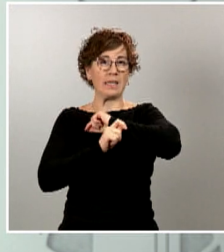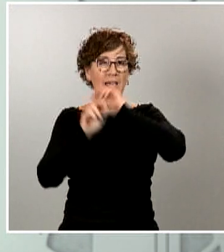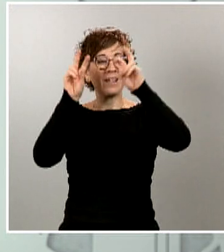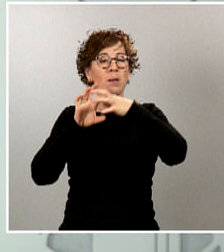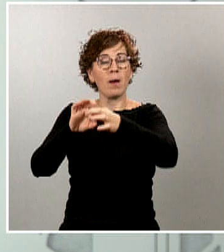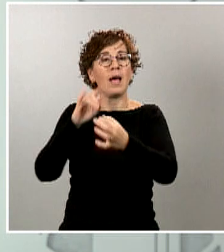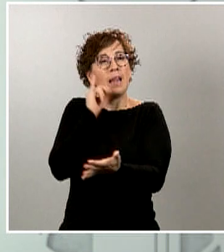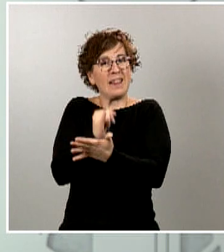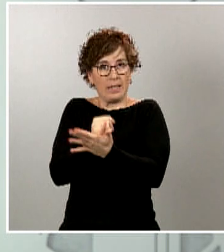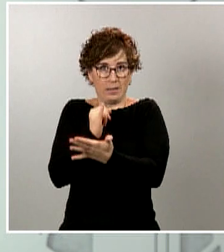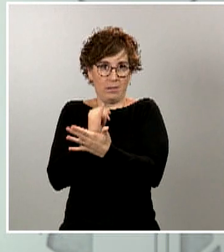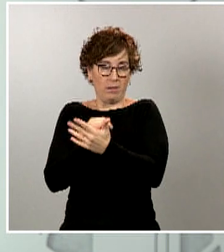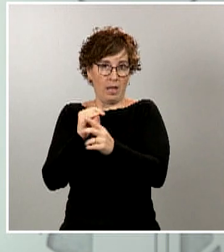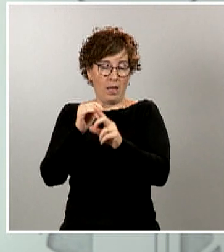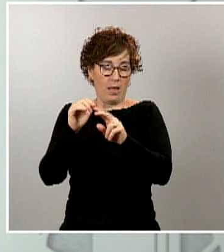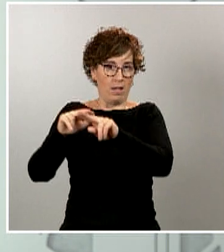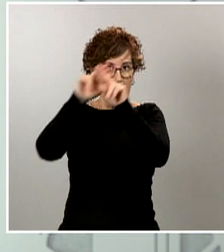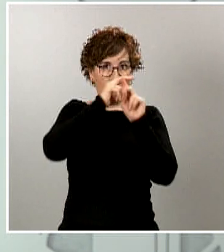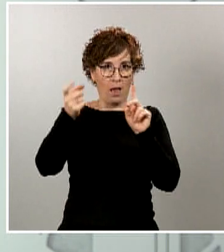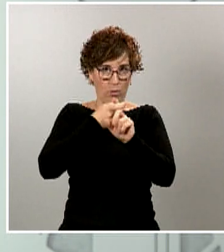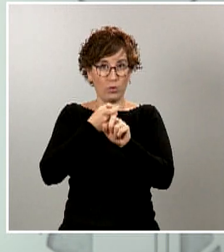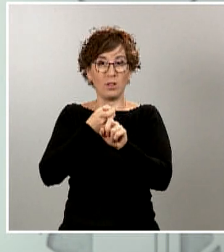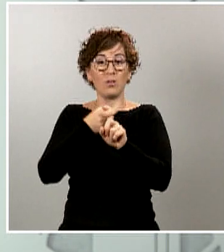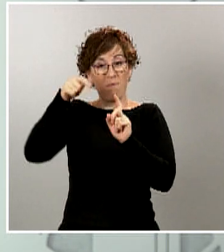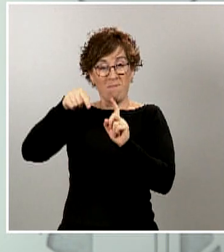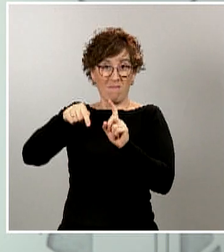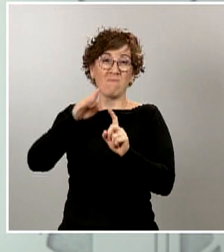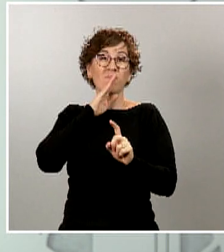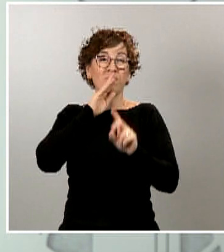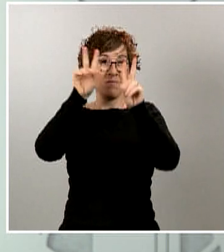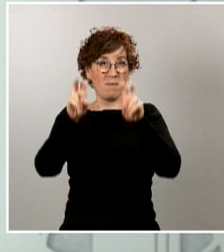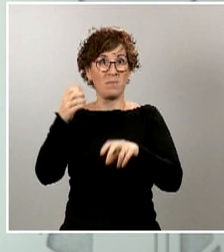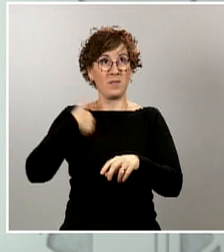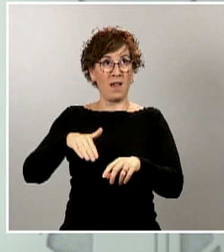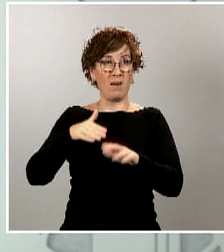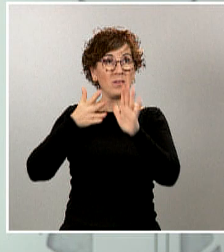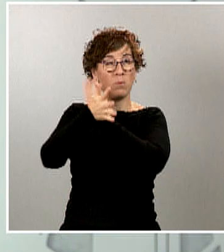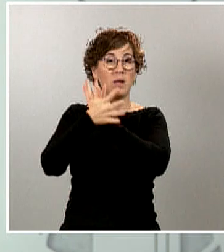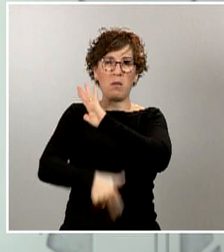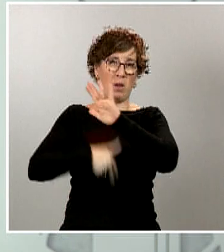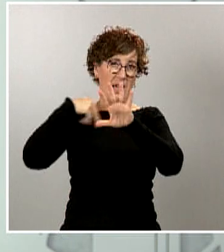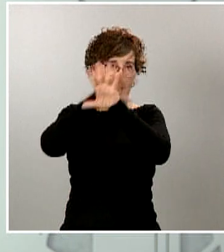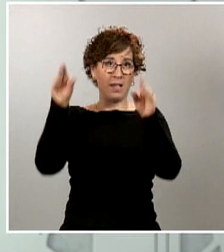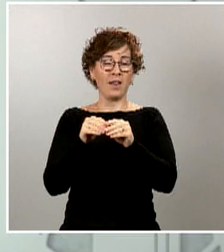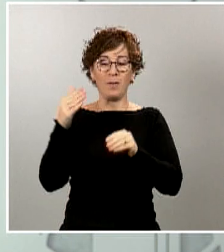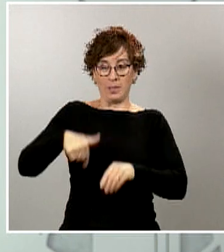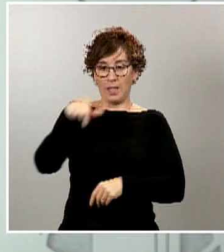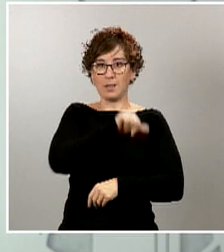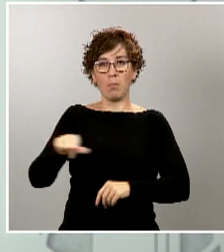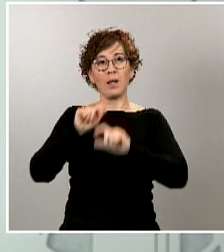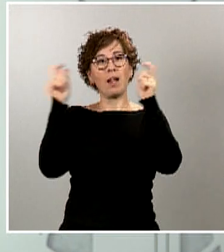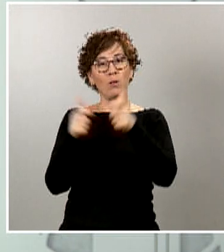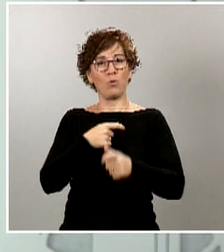una cuestión que ya tuve ocasión de dar a conocer en sus líneas fundamentales en la comisión que hice esta semana, en la Comisión de